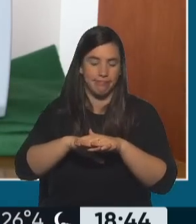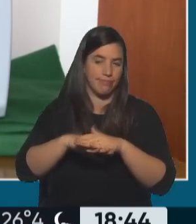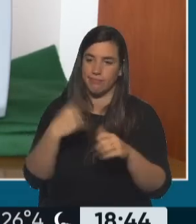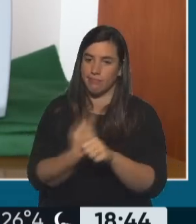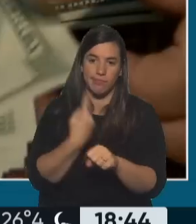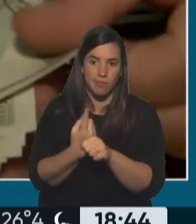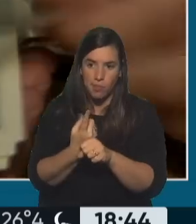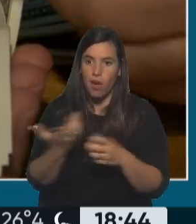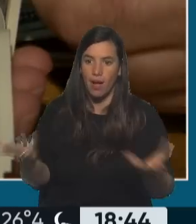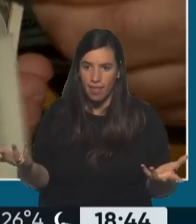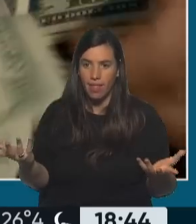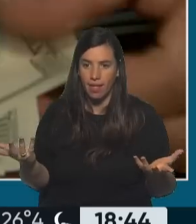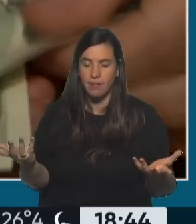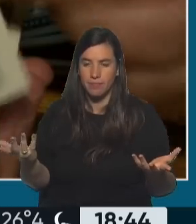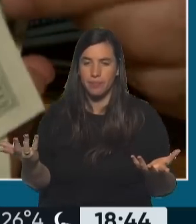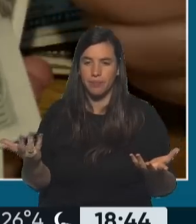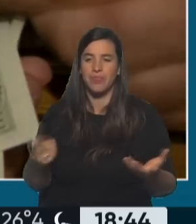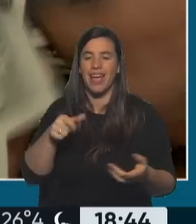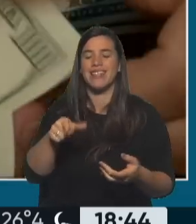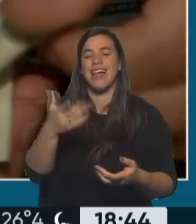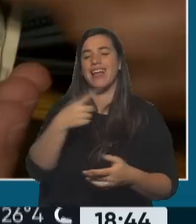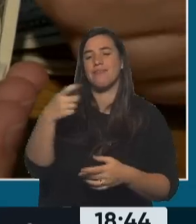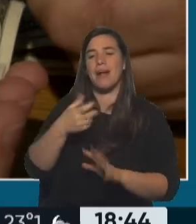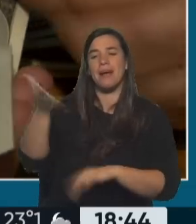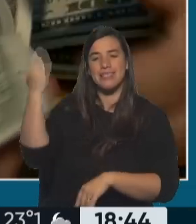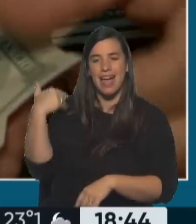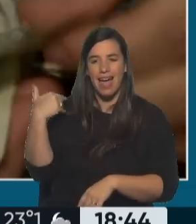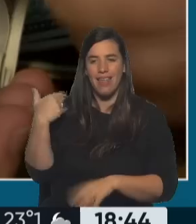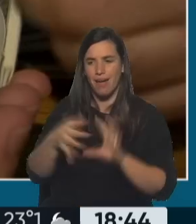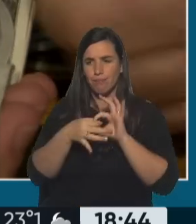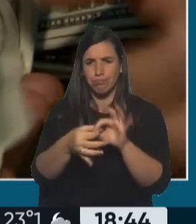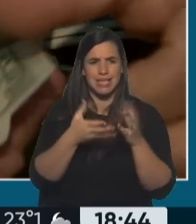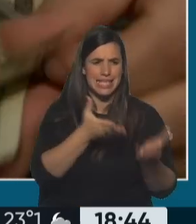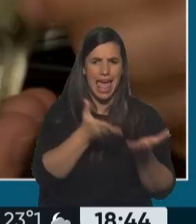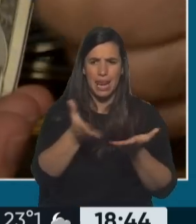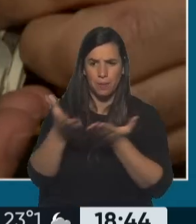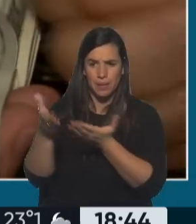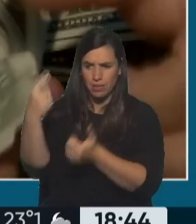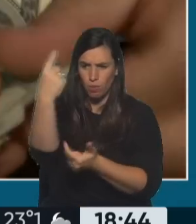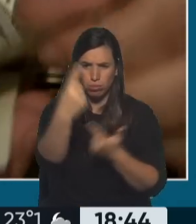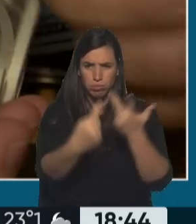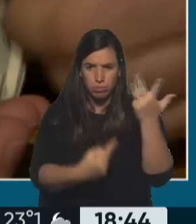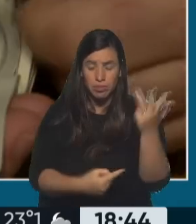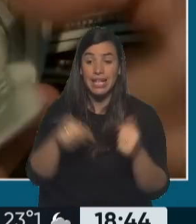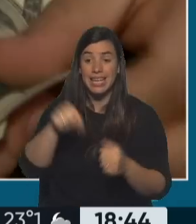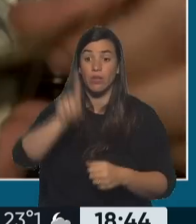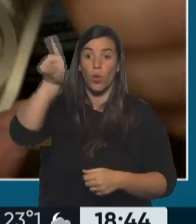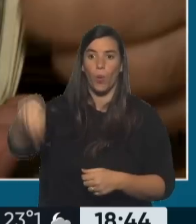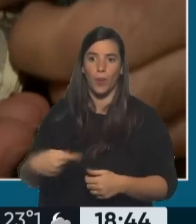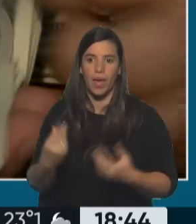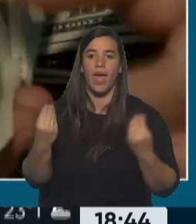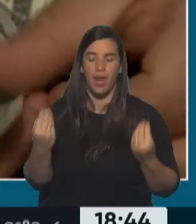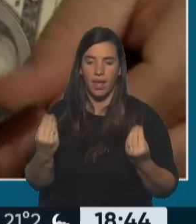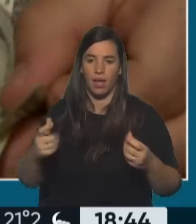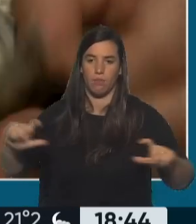de hecho se conoció la semana pasada vinculadas al tema de servicios, y eso obviamente te genera recesión, porque te